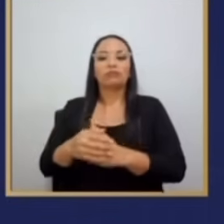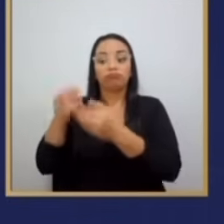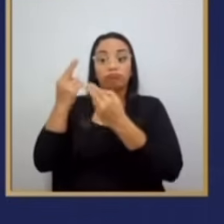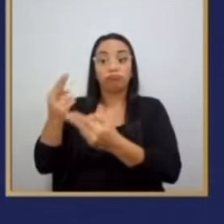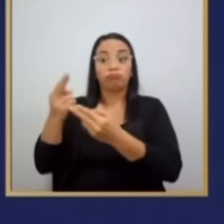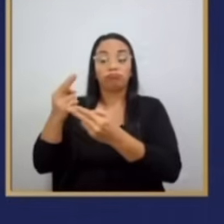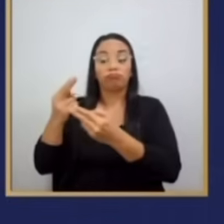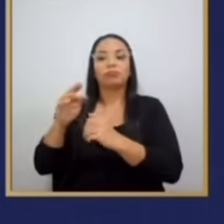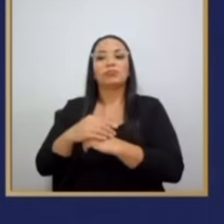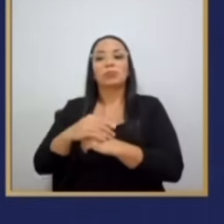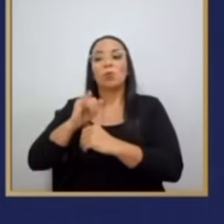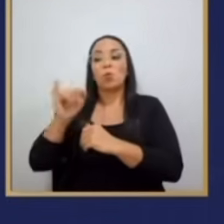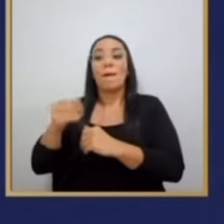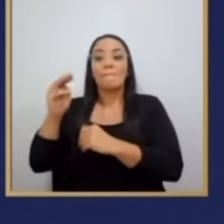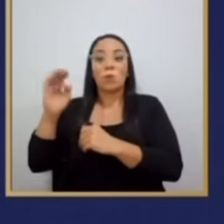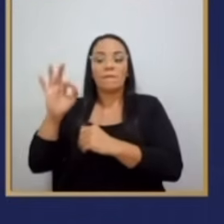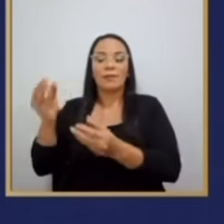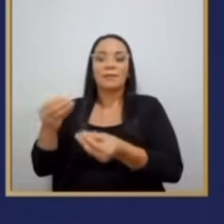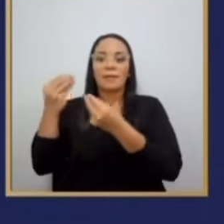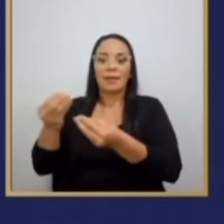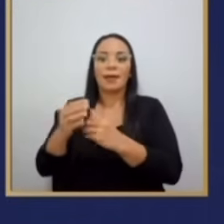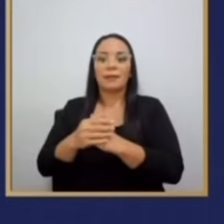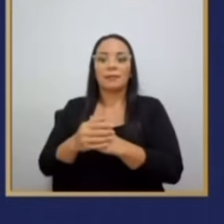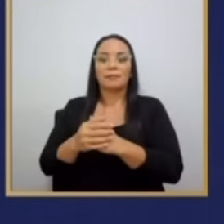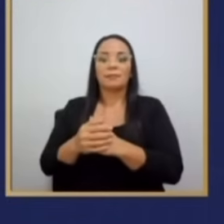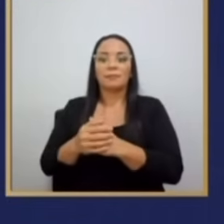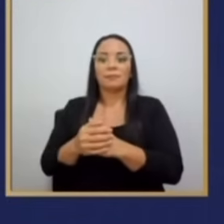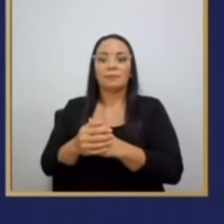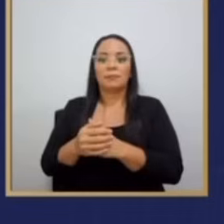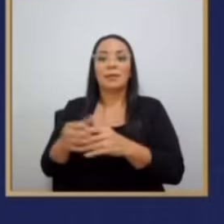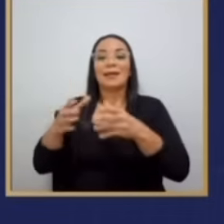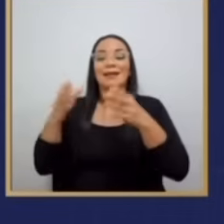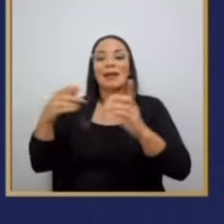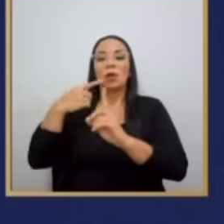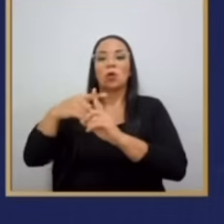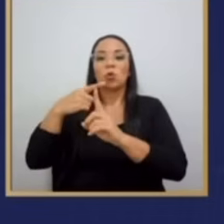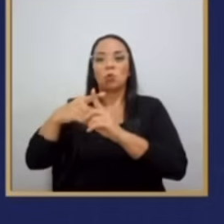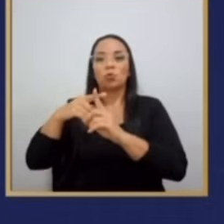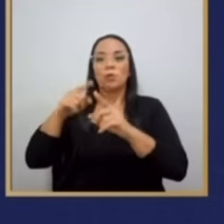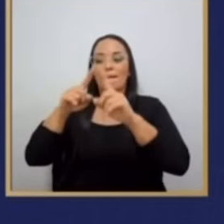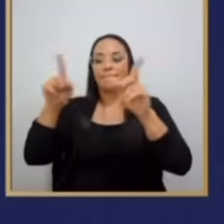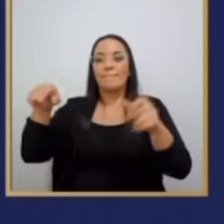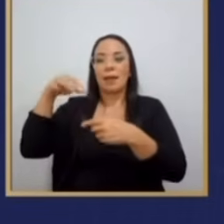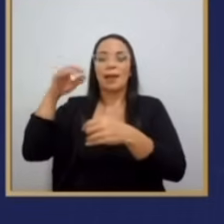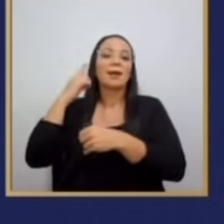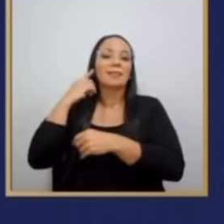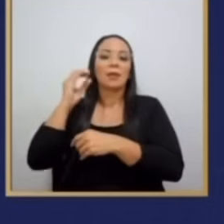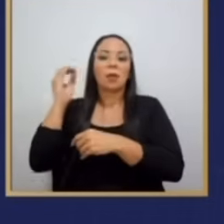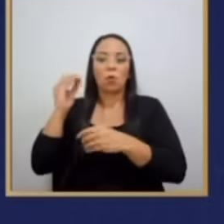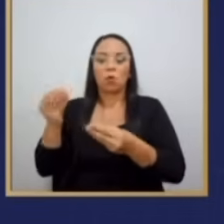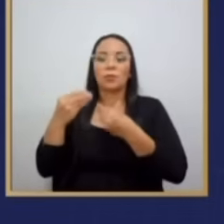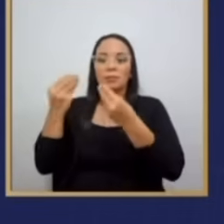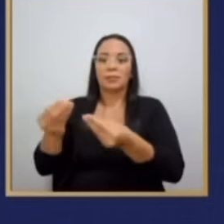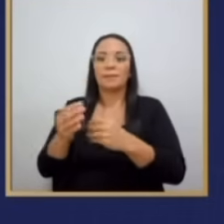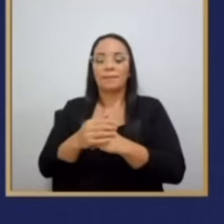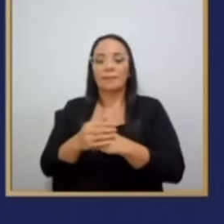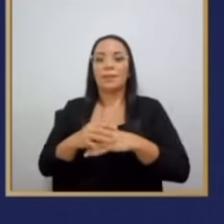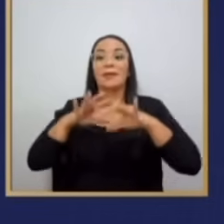presidente Bukele en el grado Gran Cruz Placa de Oro, que está reservada de